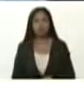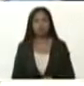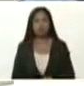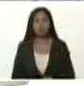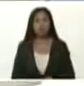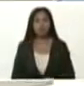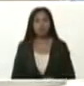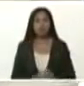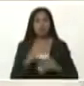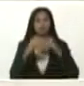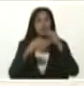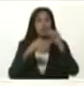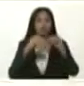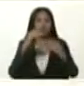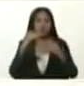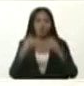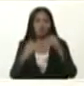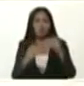Pelo a pelo.